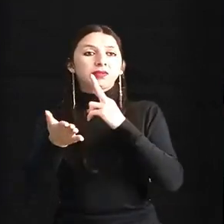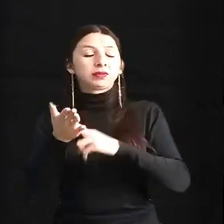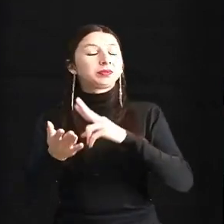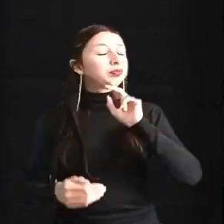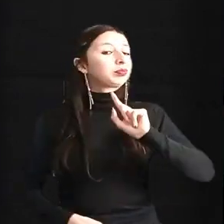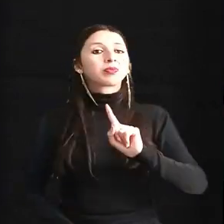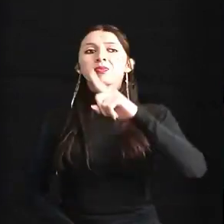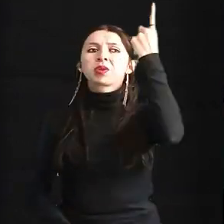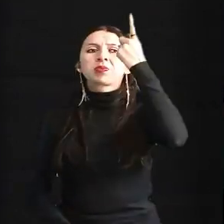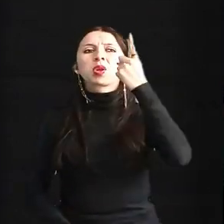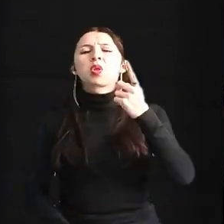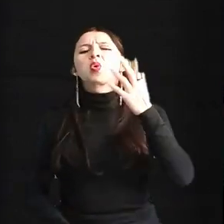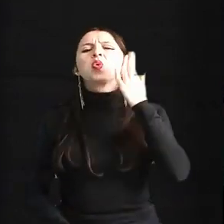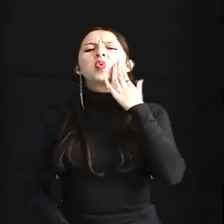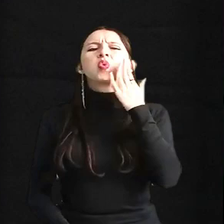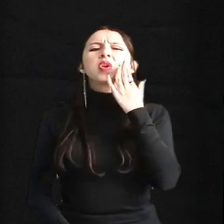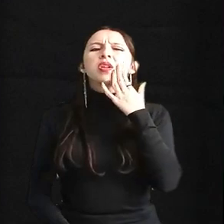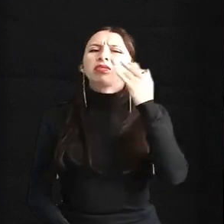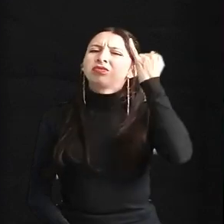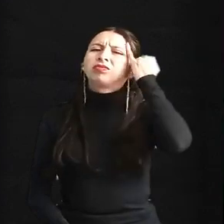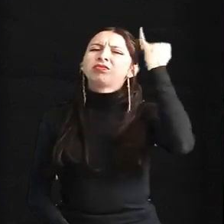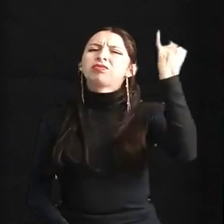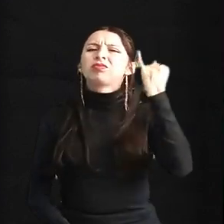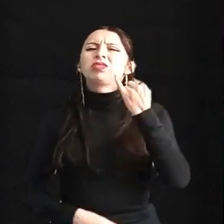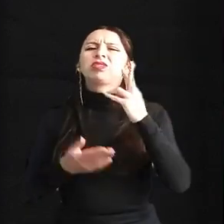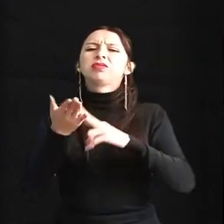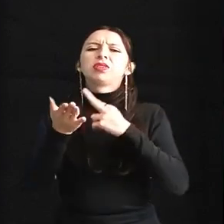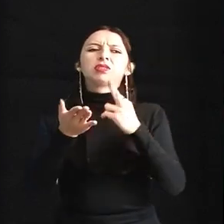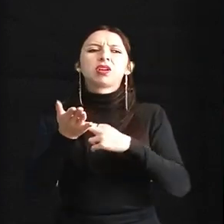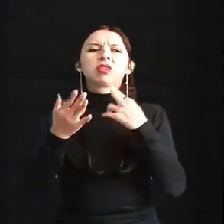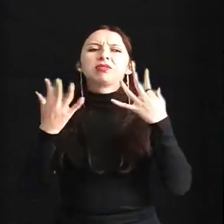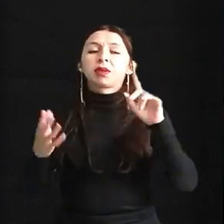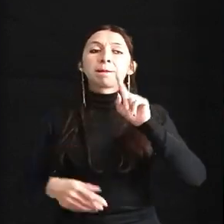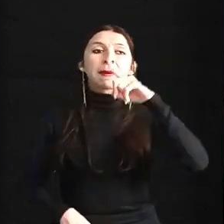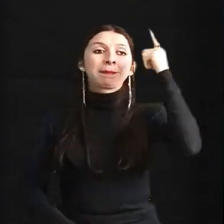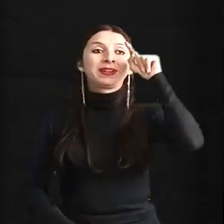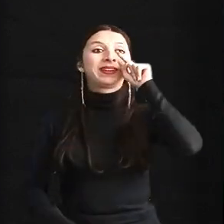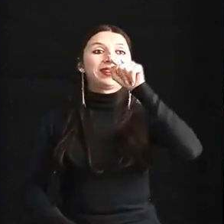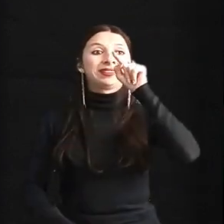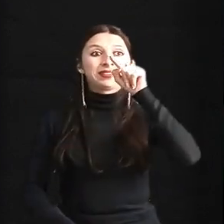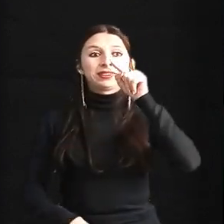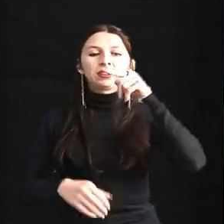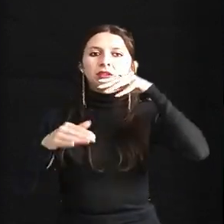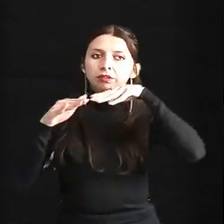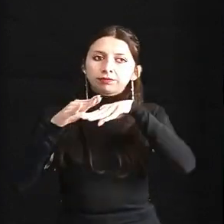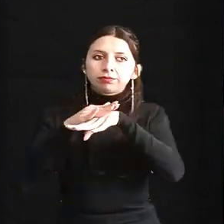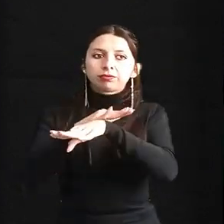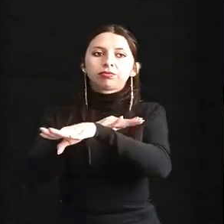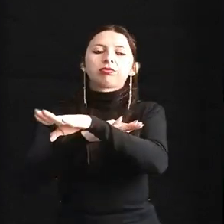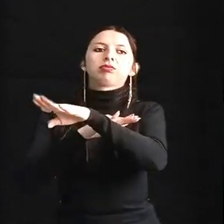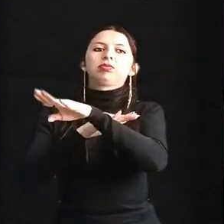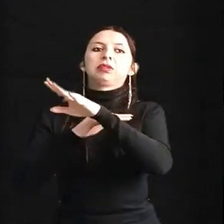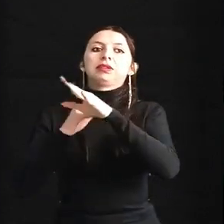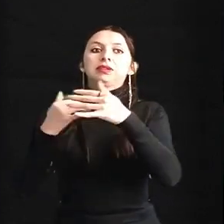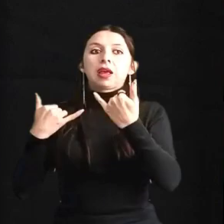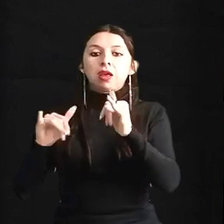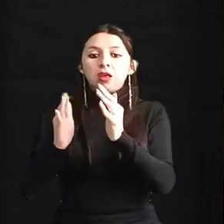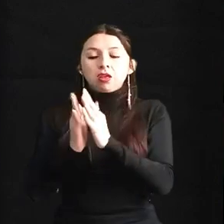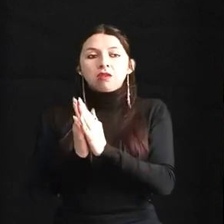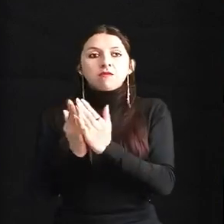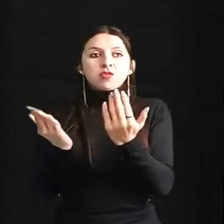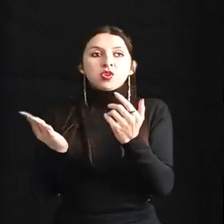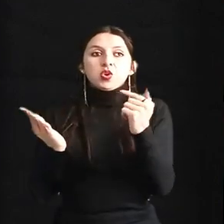en el primer momento cuando se da la iniciativa de tener la revista Y tenemos el primer Sí el primer impreso